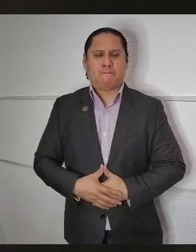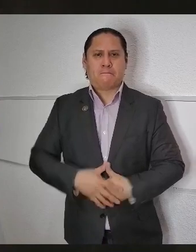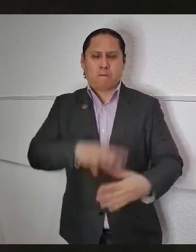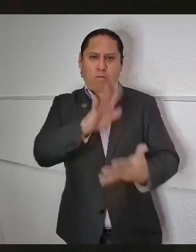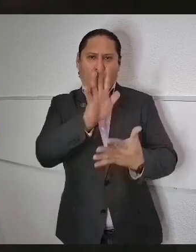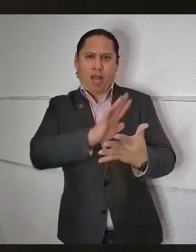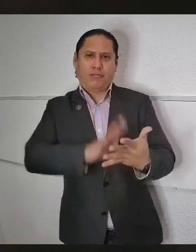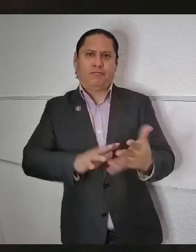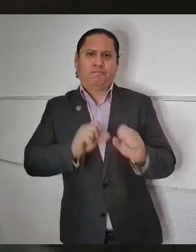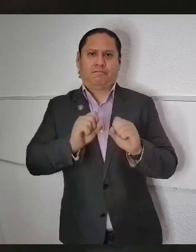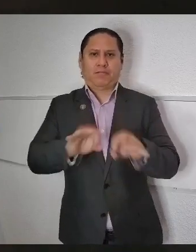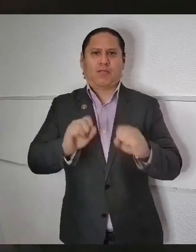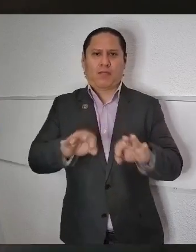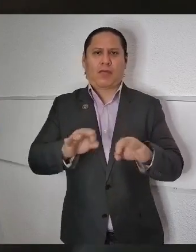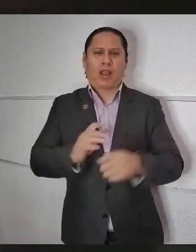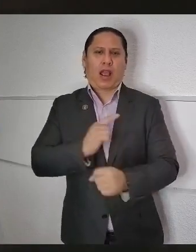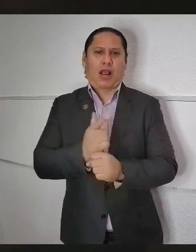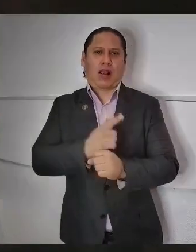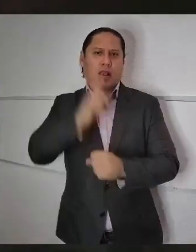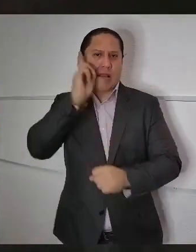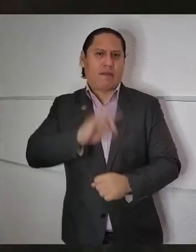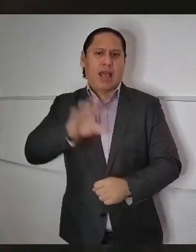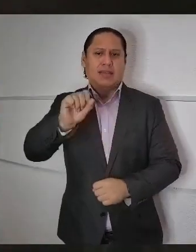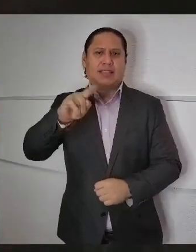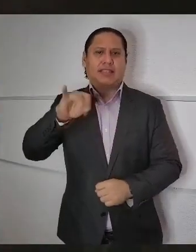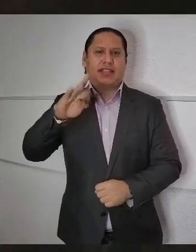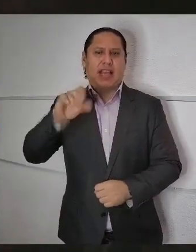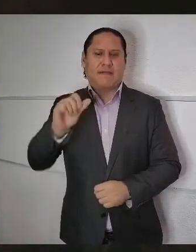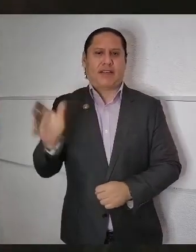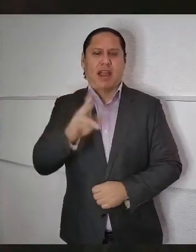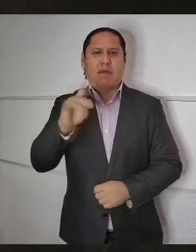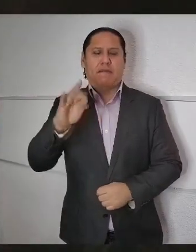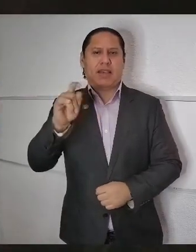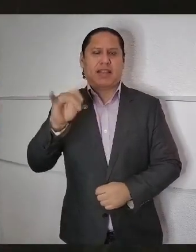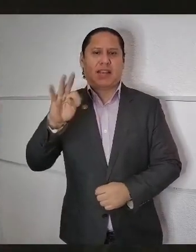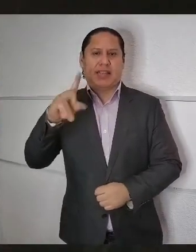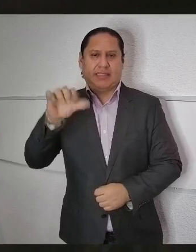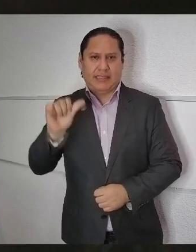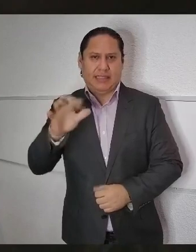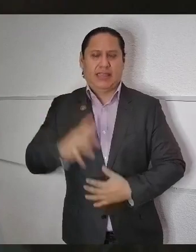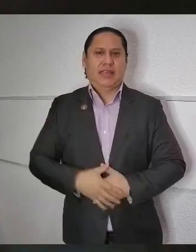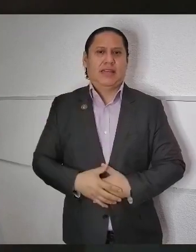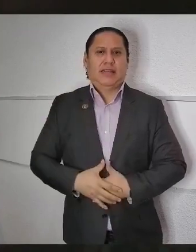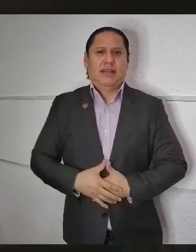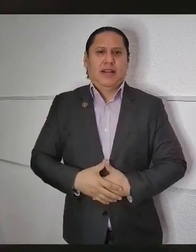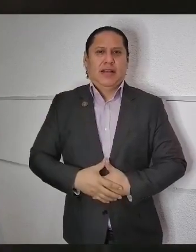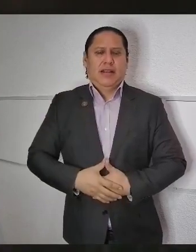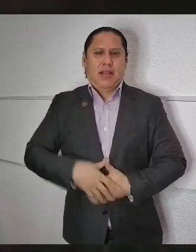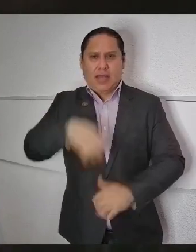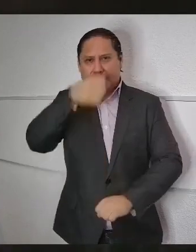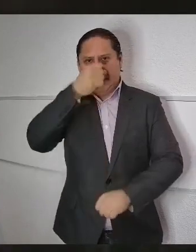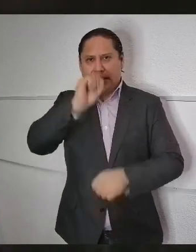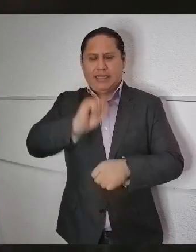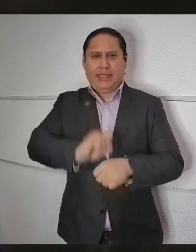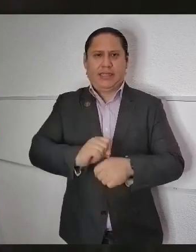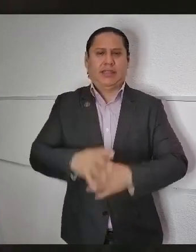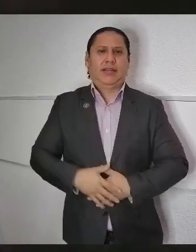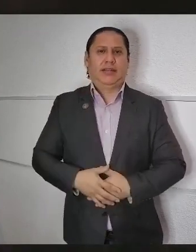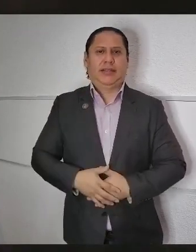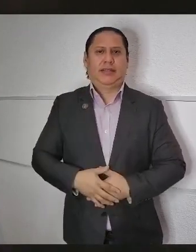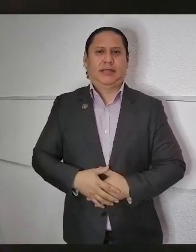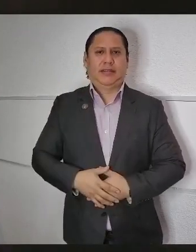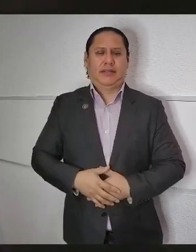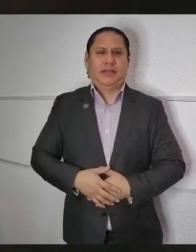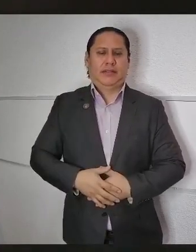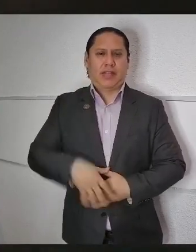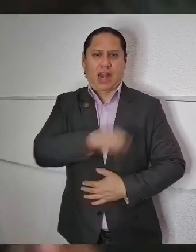Lectura del oficio suscrito por la licenciada Sandra Patricia Mochán Sánchez, secretaria del Ayuntamiento de